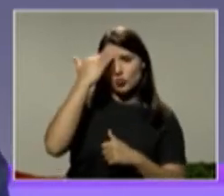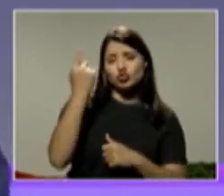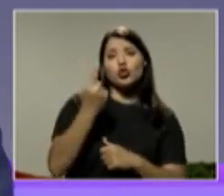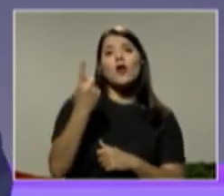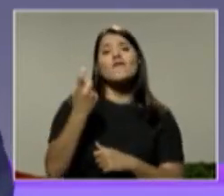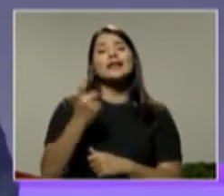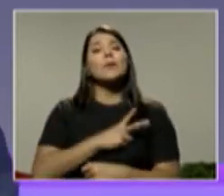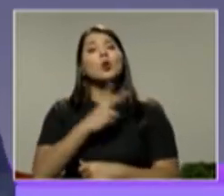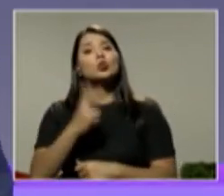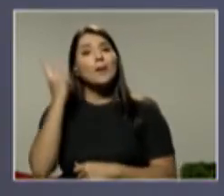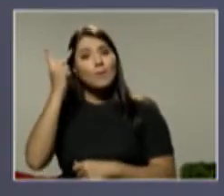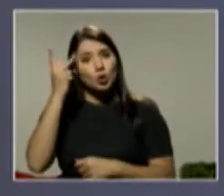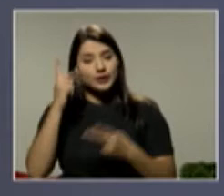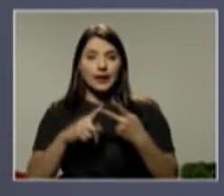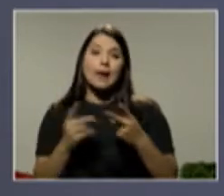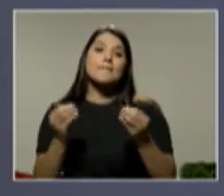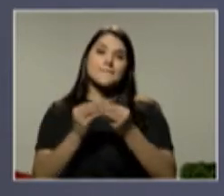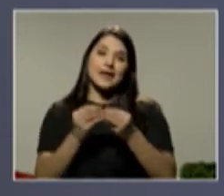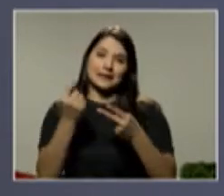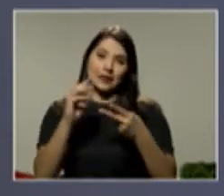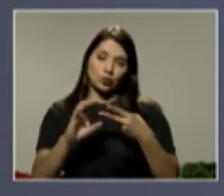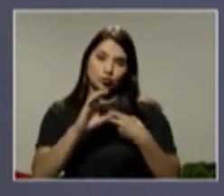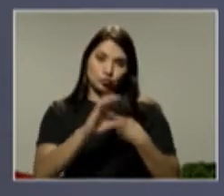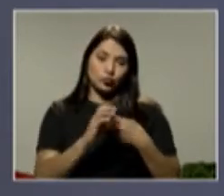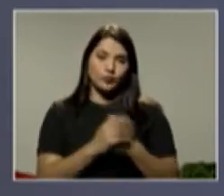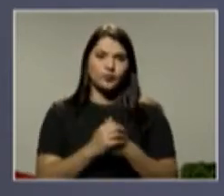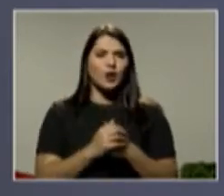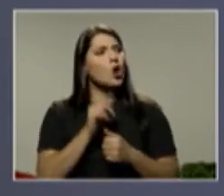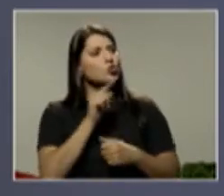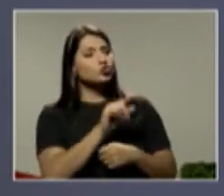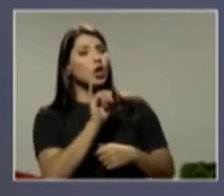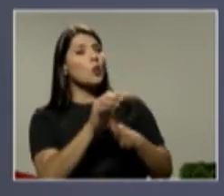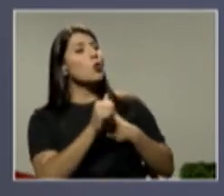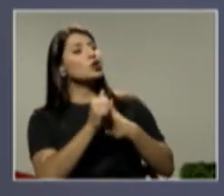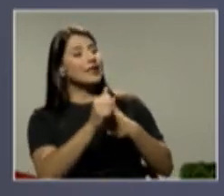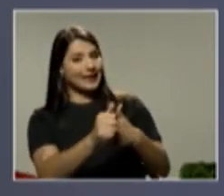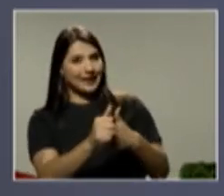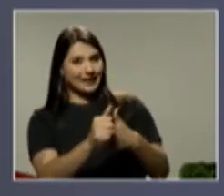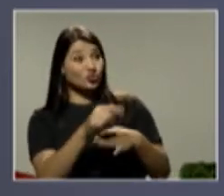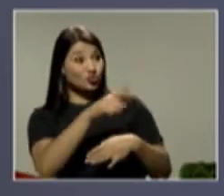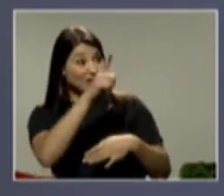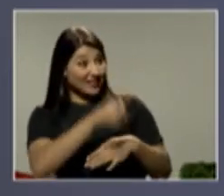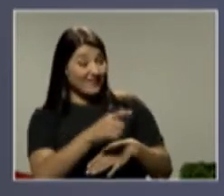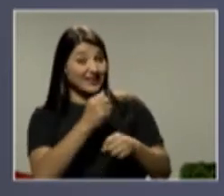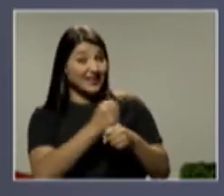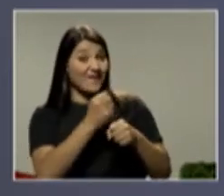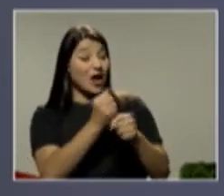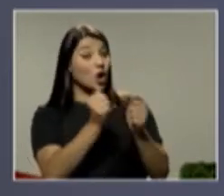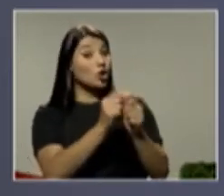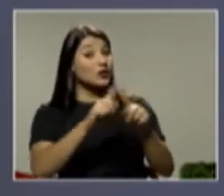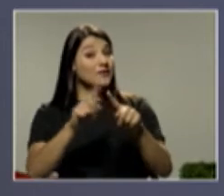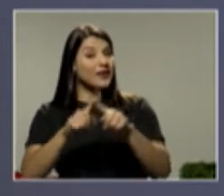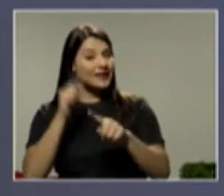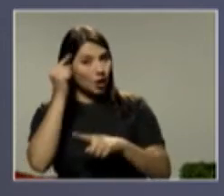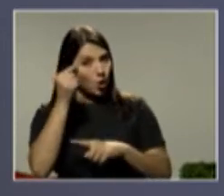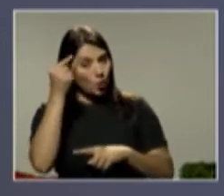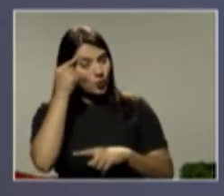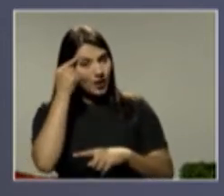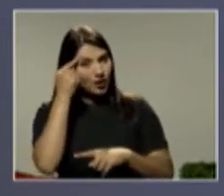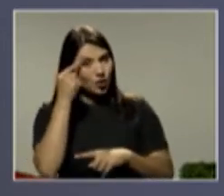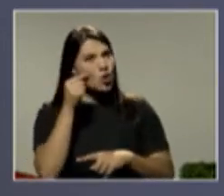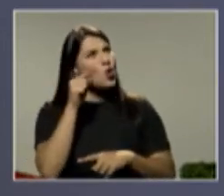la inversión en el deporte. A usted como dirigente deportivo le tocó, lo que decíamos, trabajar con varias administraciones. ¿A qué atribuye